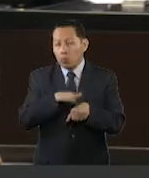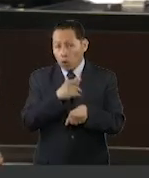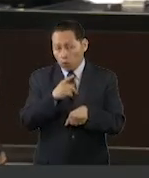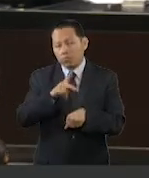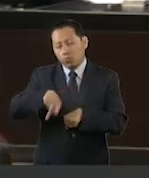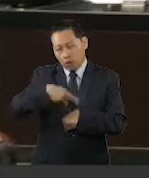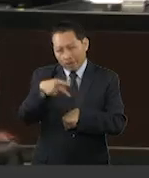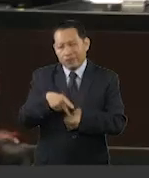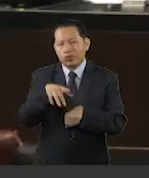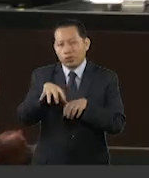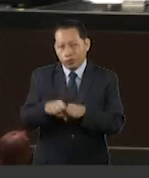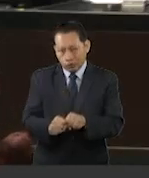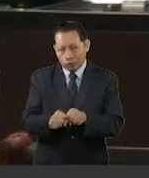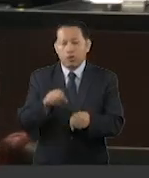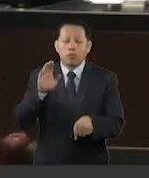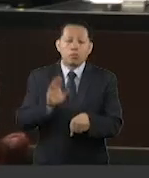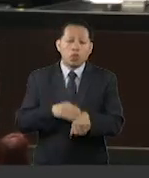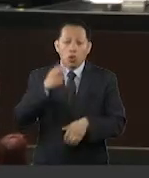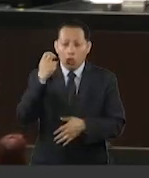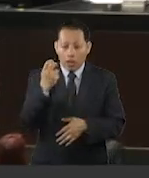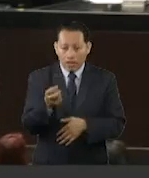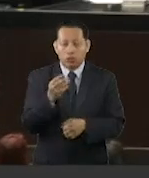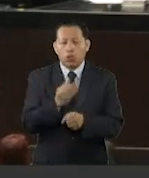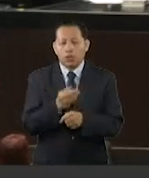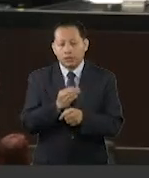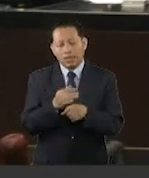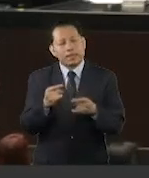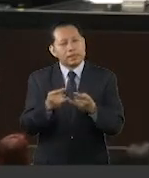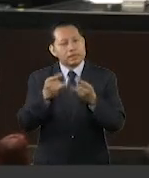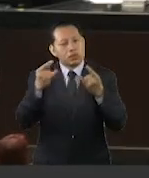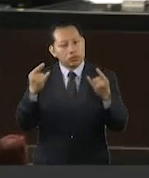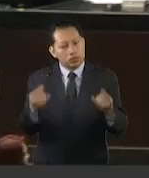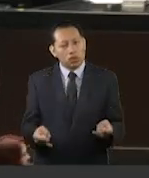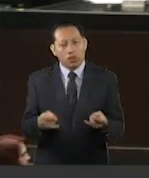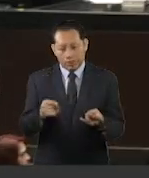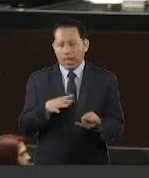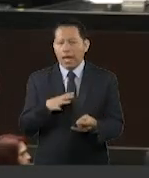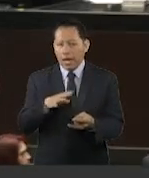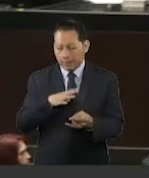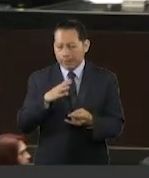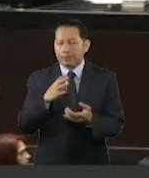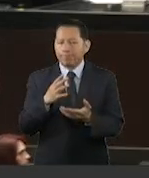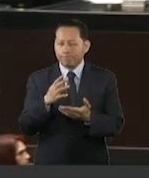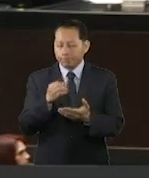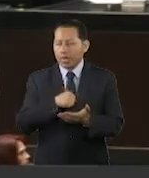ocupado. Y por eso hoy es histórico lo que hemos aprobado.